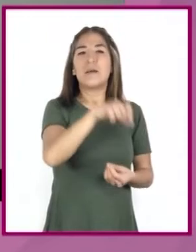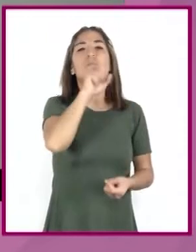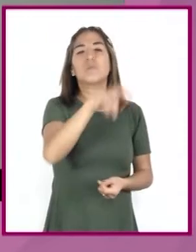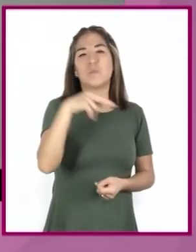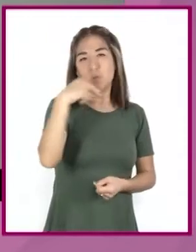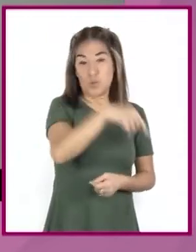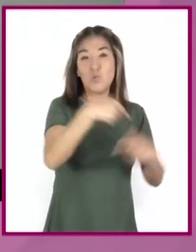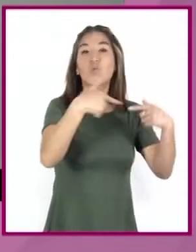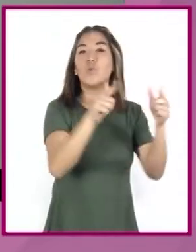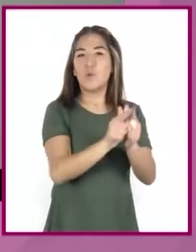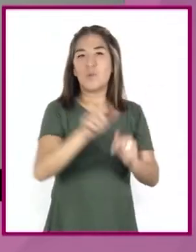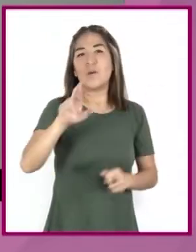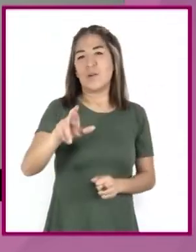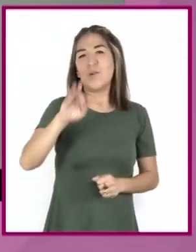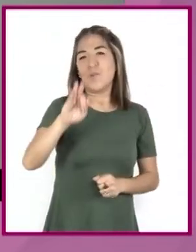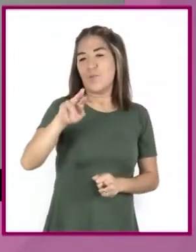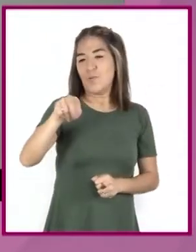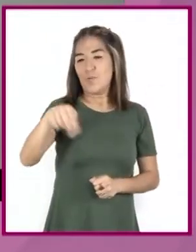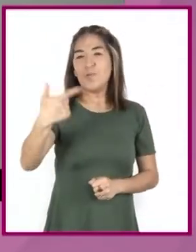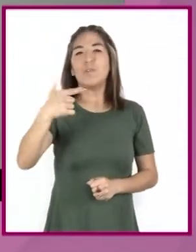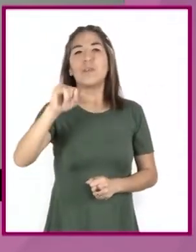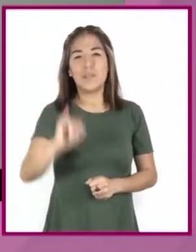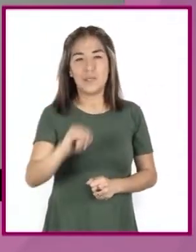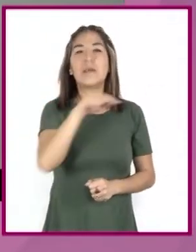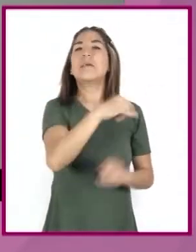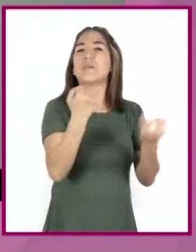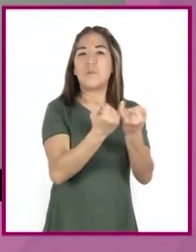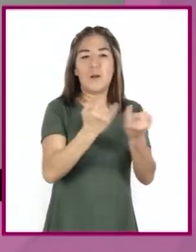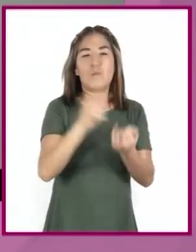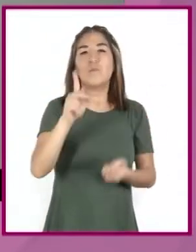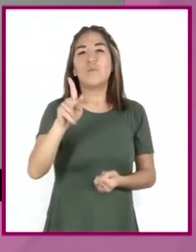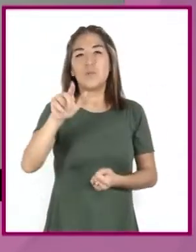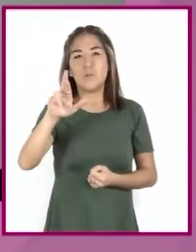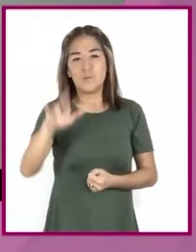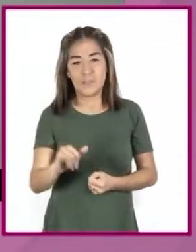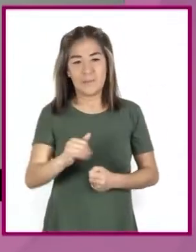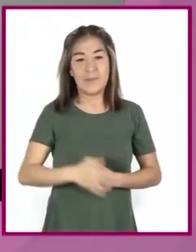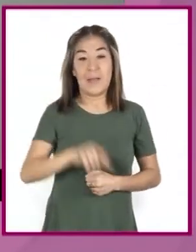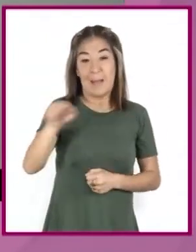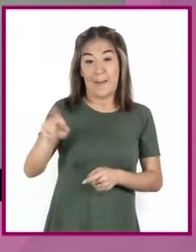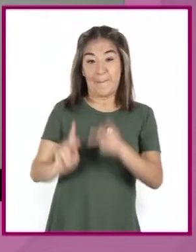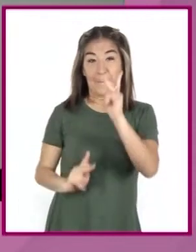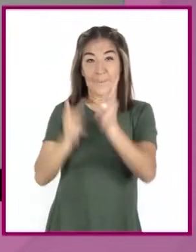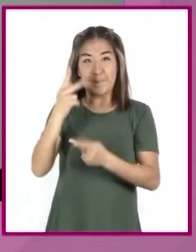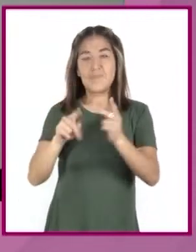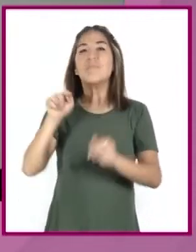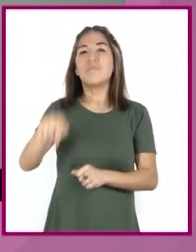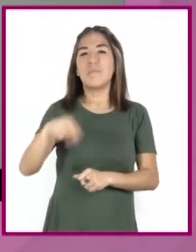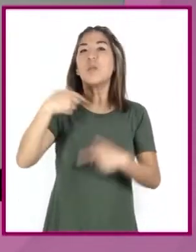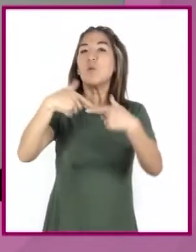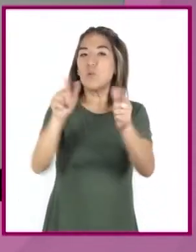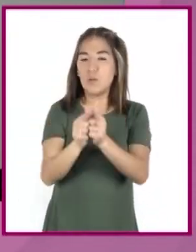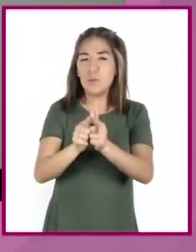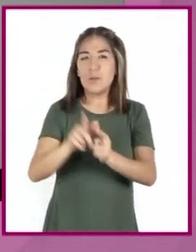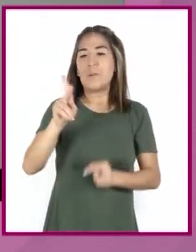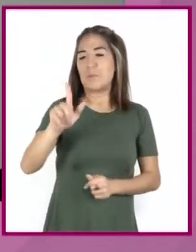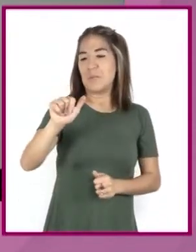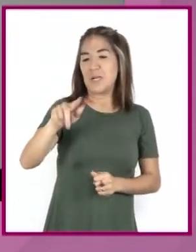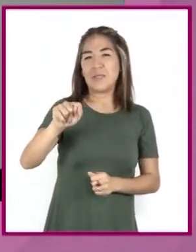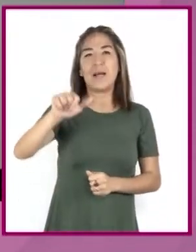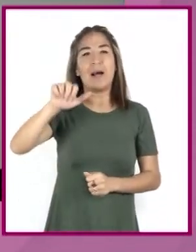Fungi. También es pluricelular. La planta pertenece al reino Plantae y es